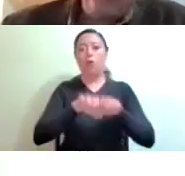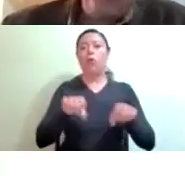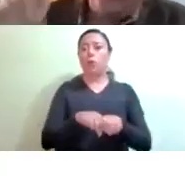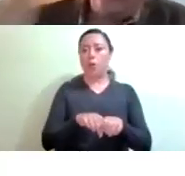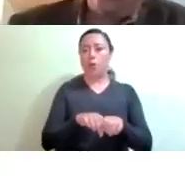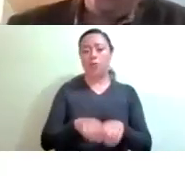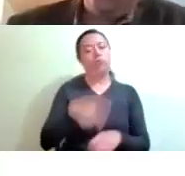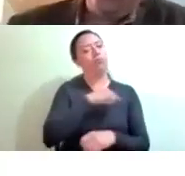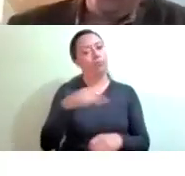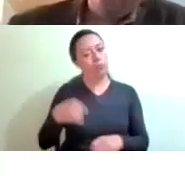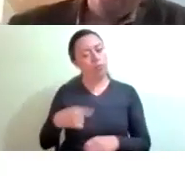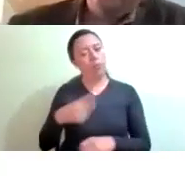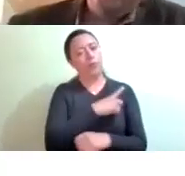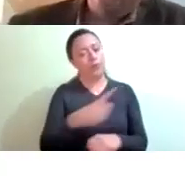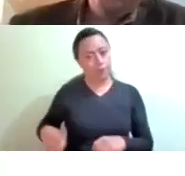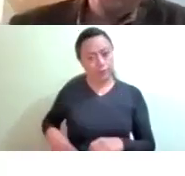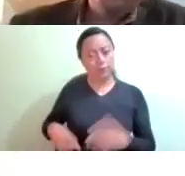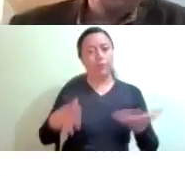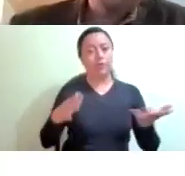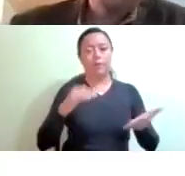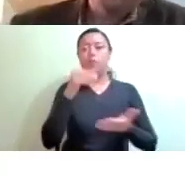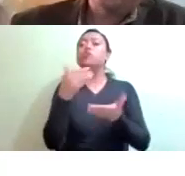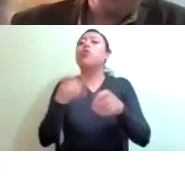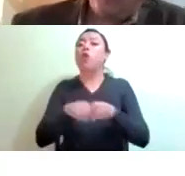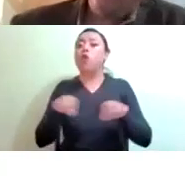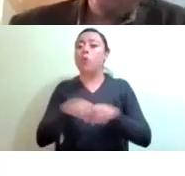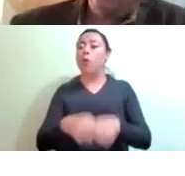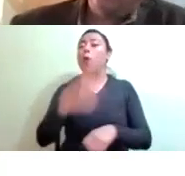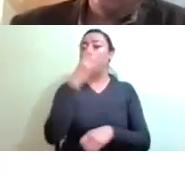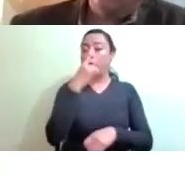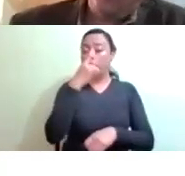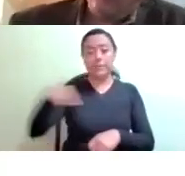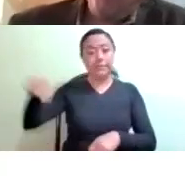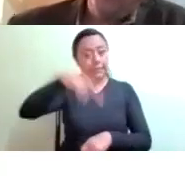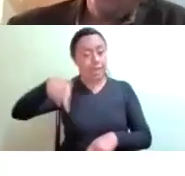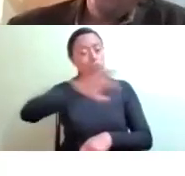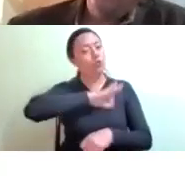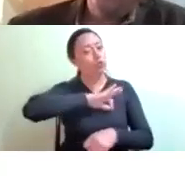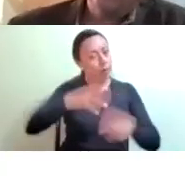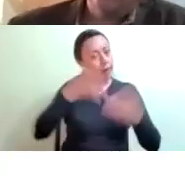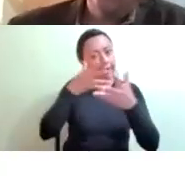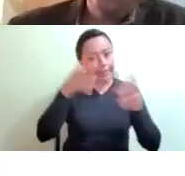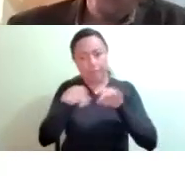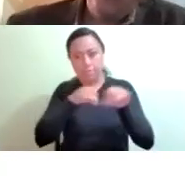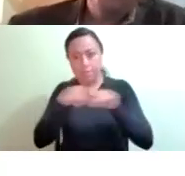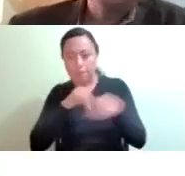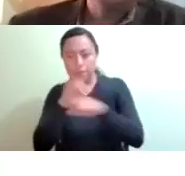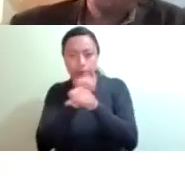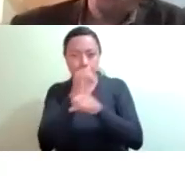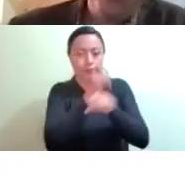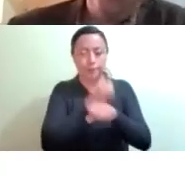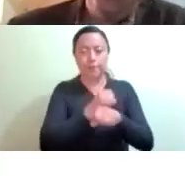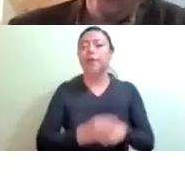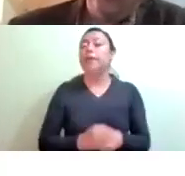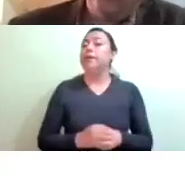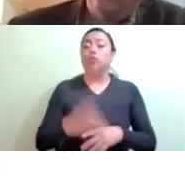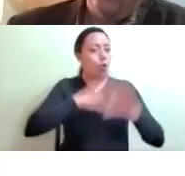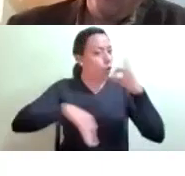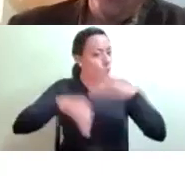intervención, entonces sí, y ya no es una detención del cuate que está en la esquina con un paquetito,